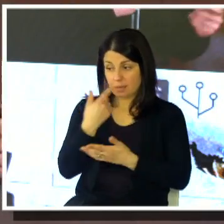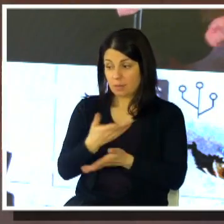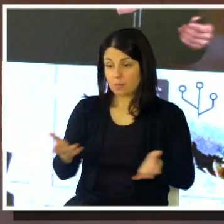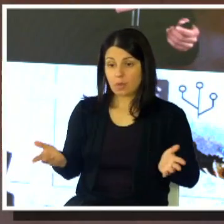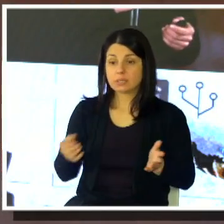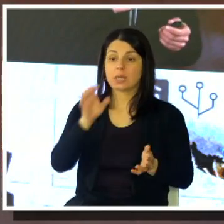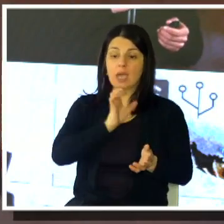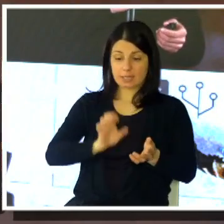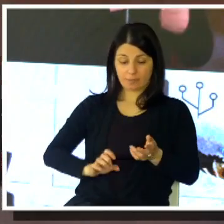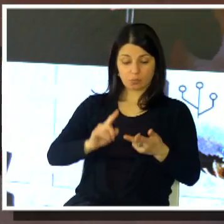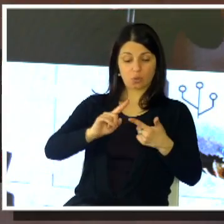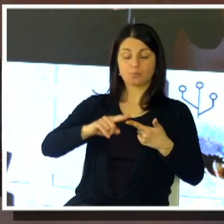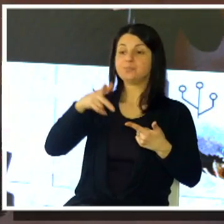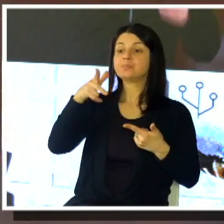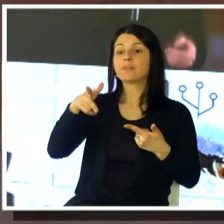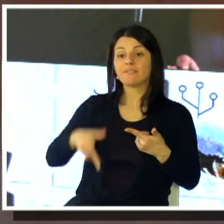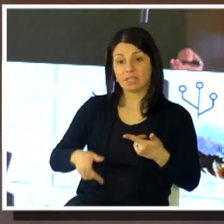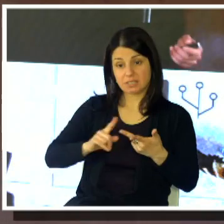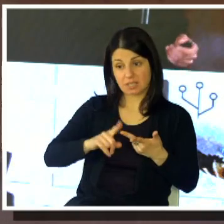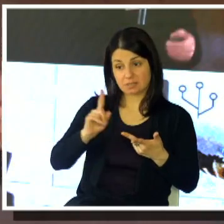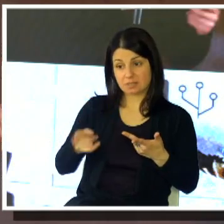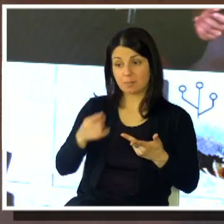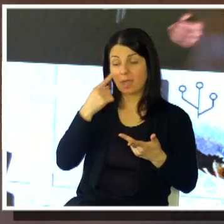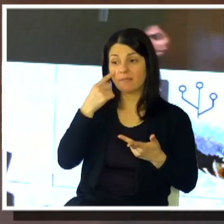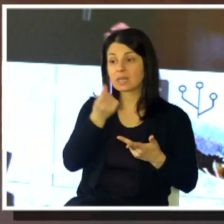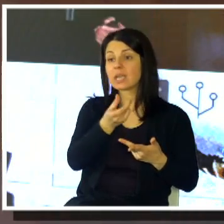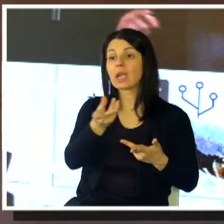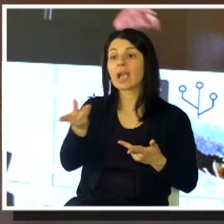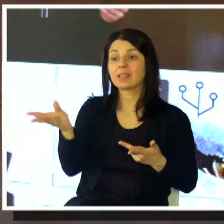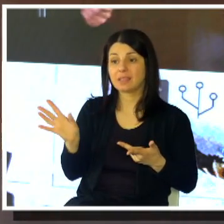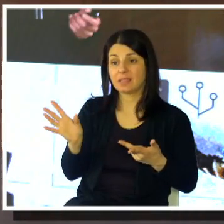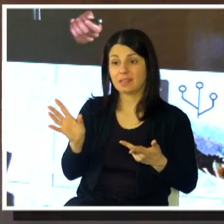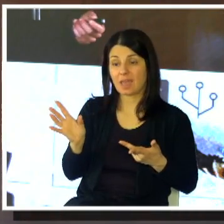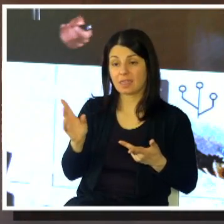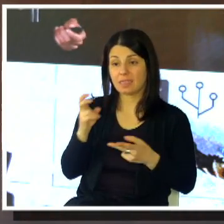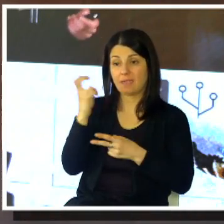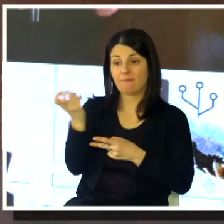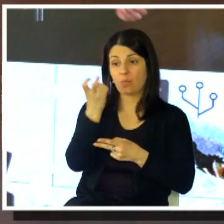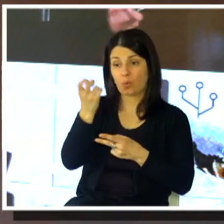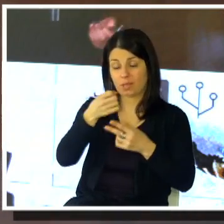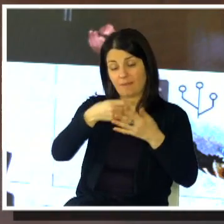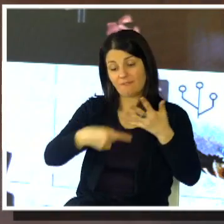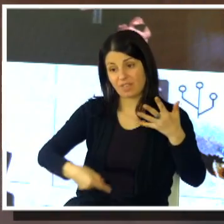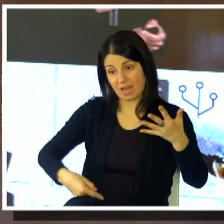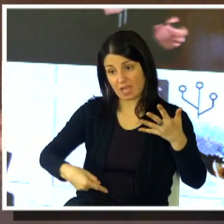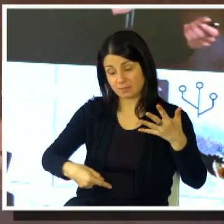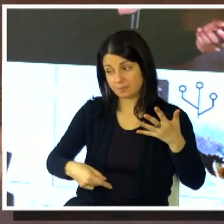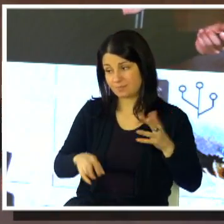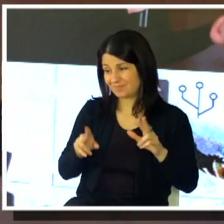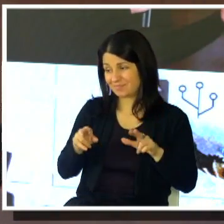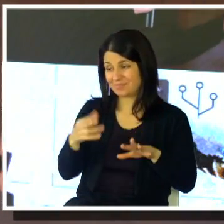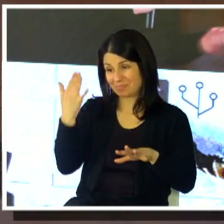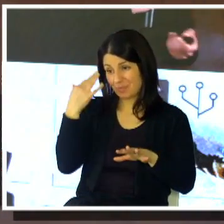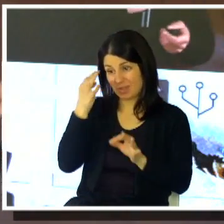las fechas. También podemos delimitar la cantidad de filas de búsqueda. Esto por más o menos lo mismo que